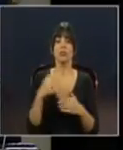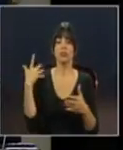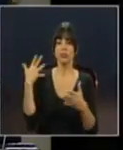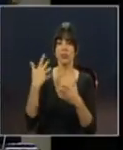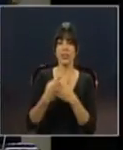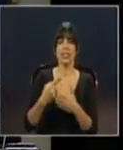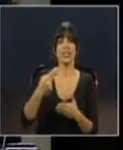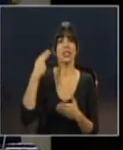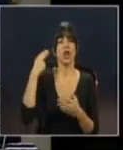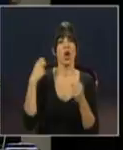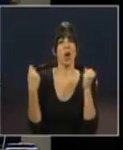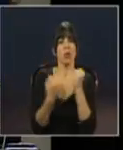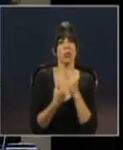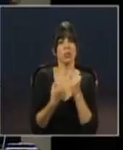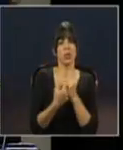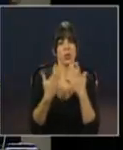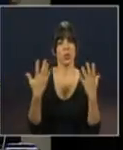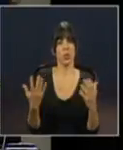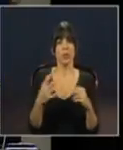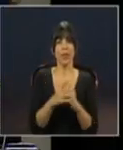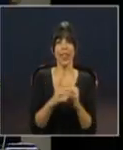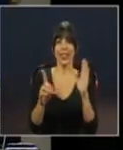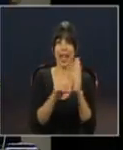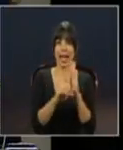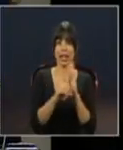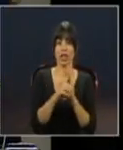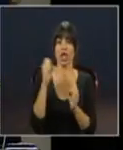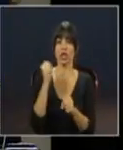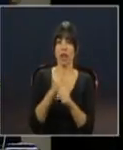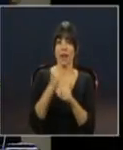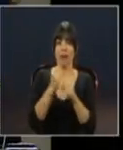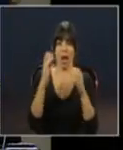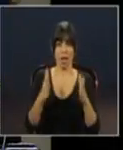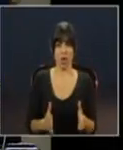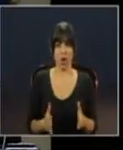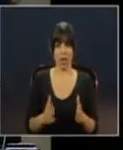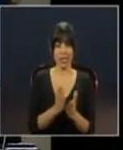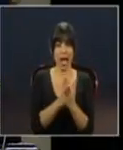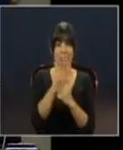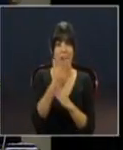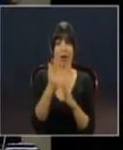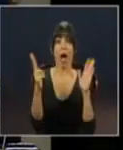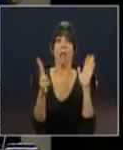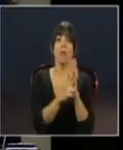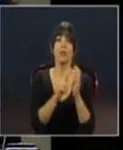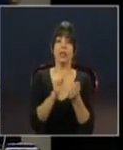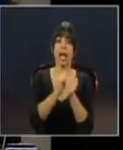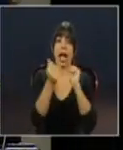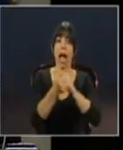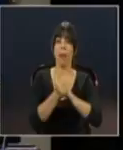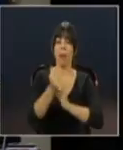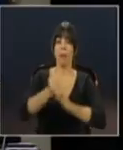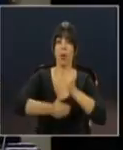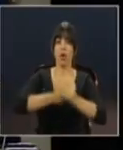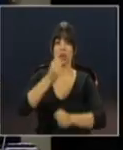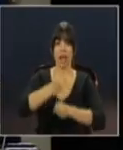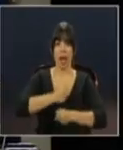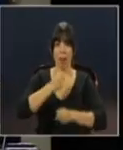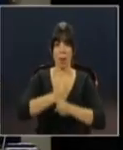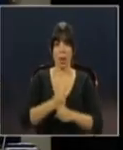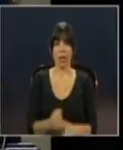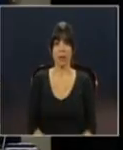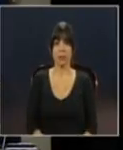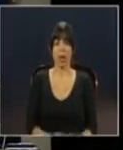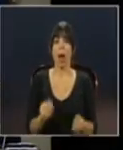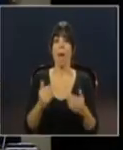histórica contribución a los derechos de las y los trabajadores mediante la aprobación de la reforma procesal laboral,